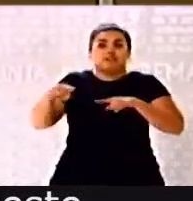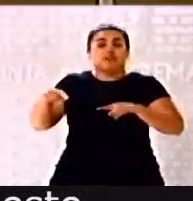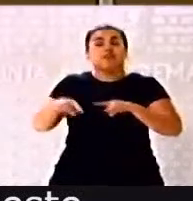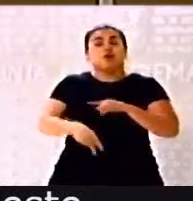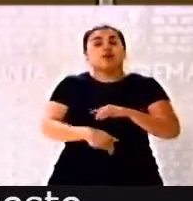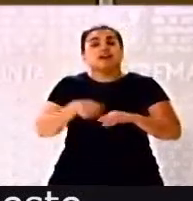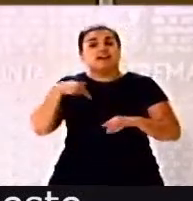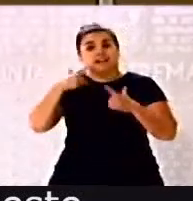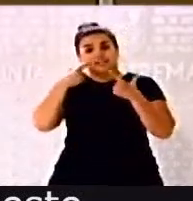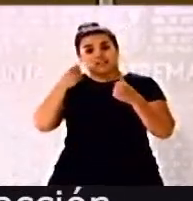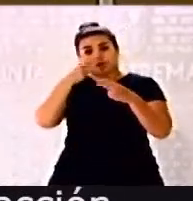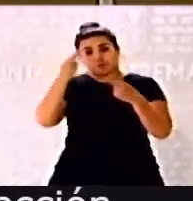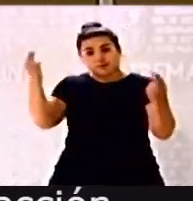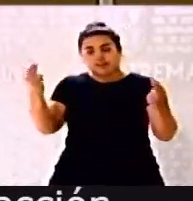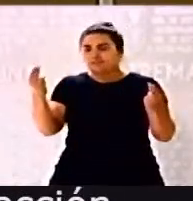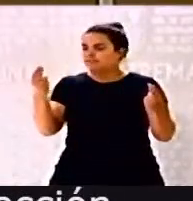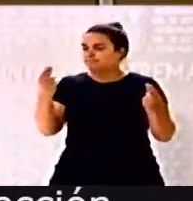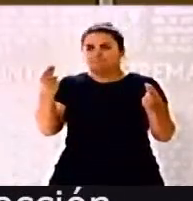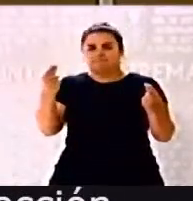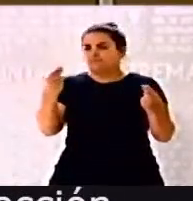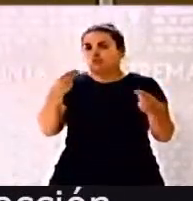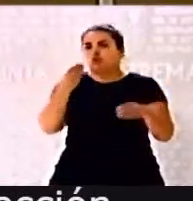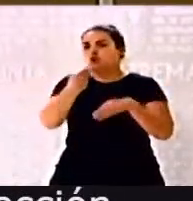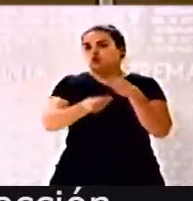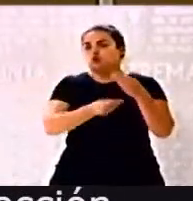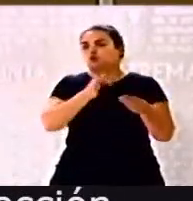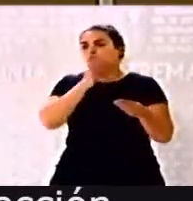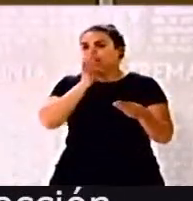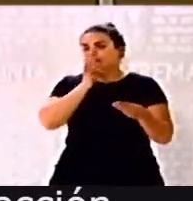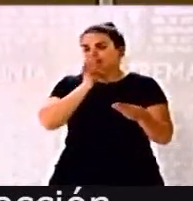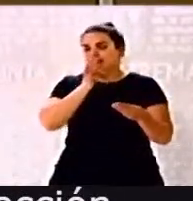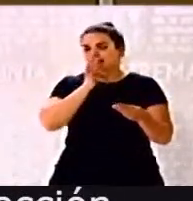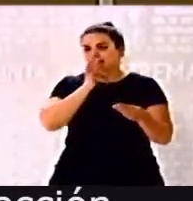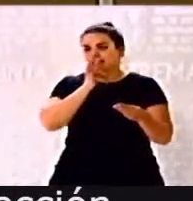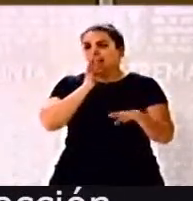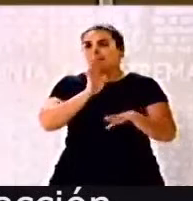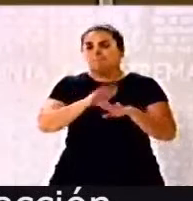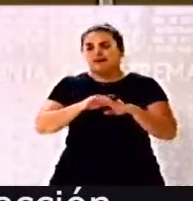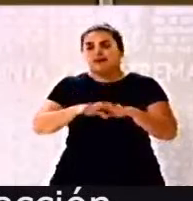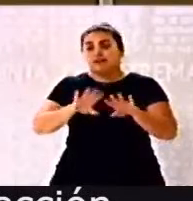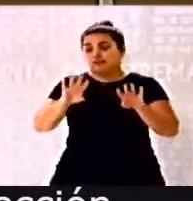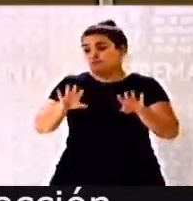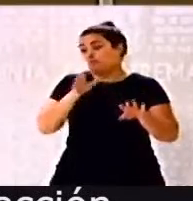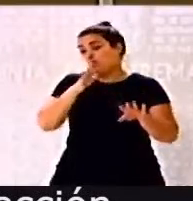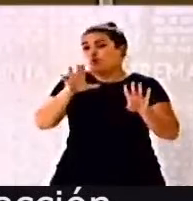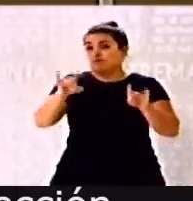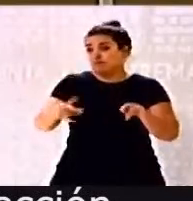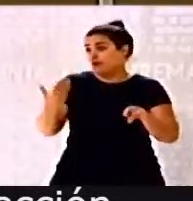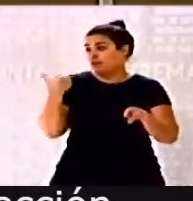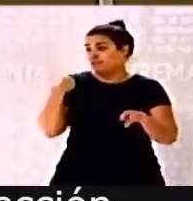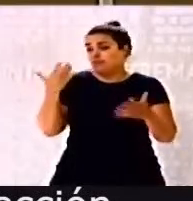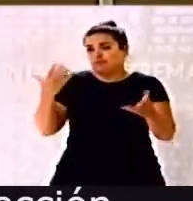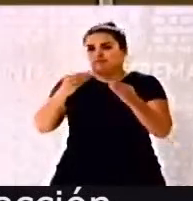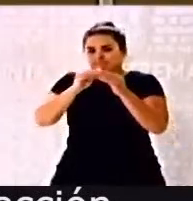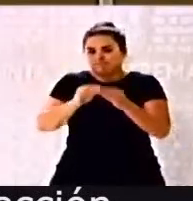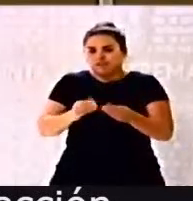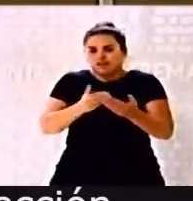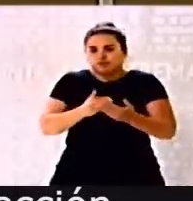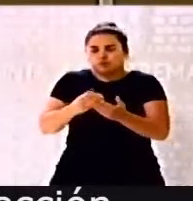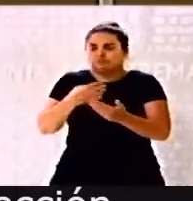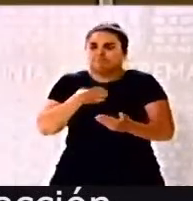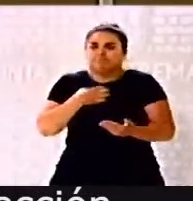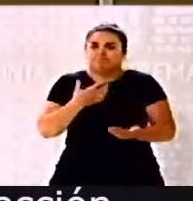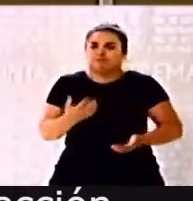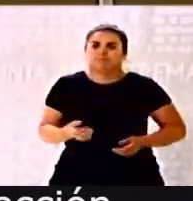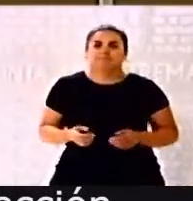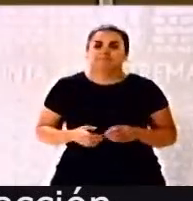Salud Pública no le ha dado tiempo a que la confirmación fue ayer y no ha dado tiempo a realizar ese